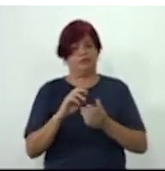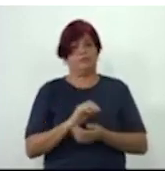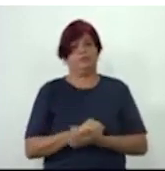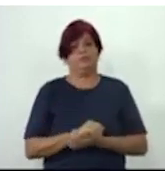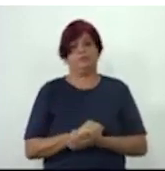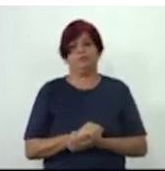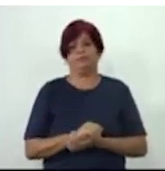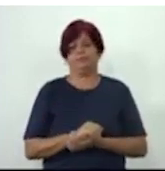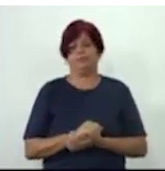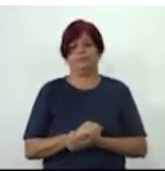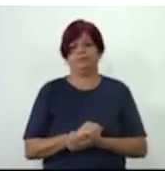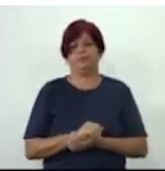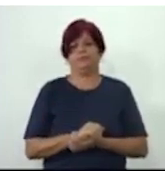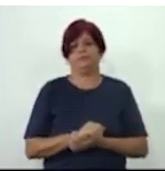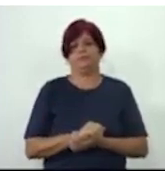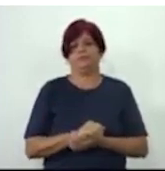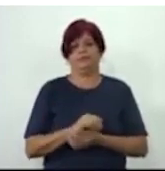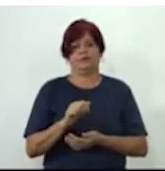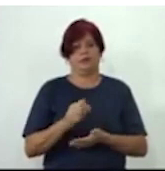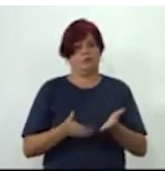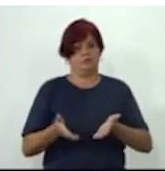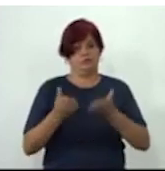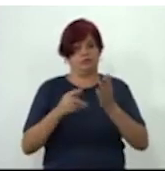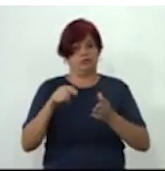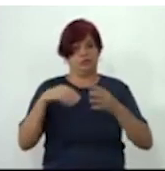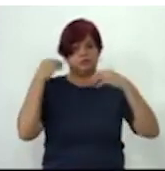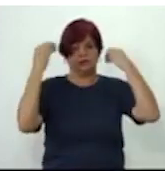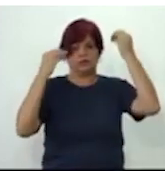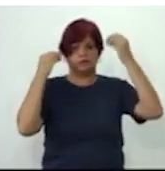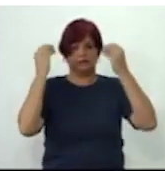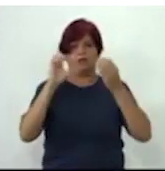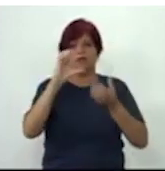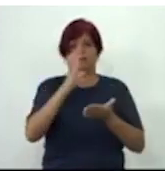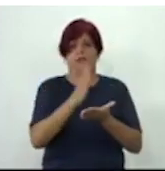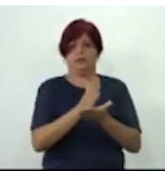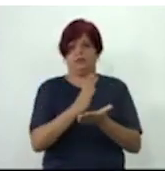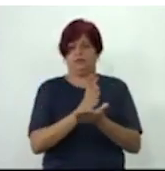desarrollando este análisis de la clase.